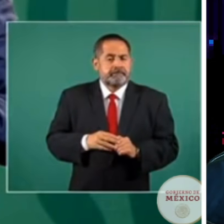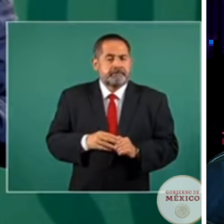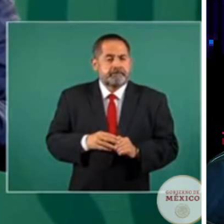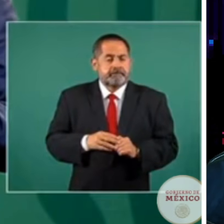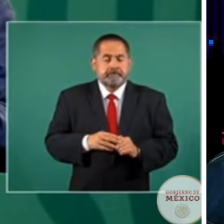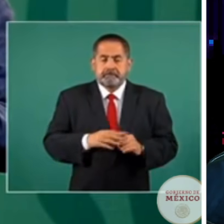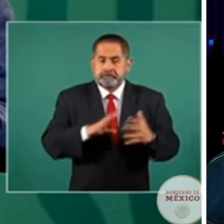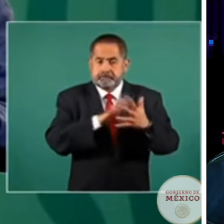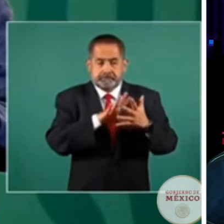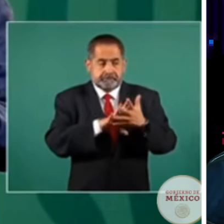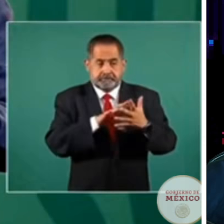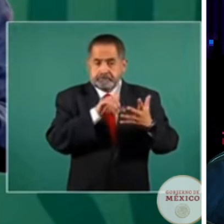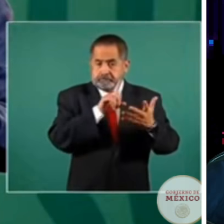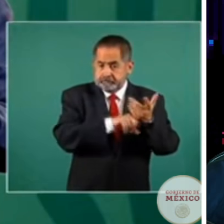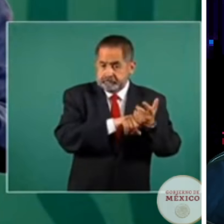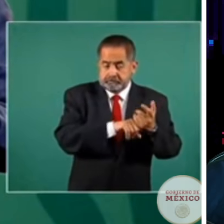detenidos,